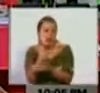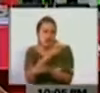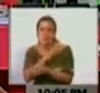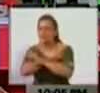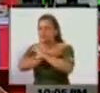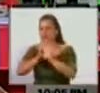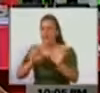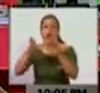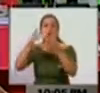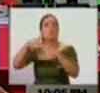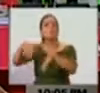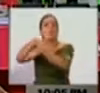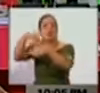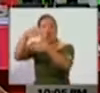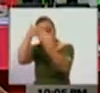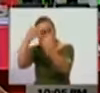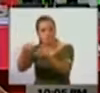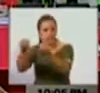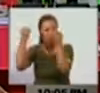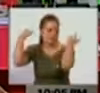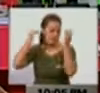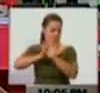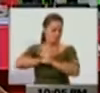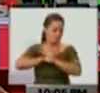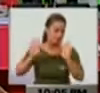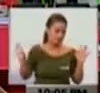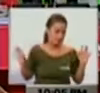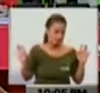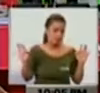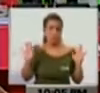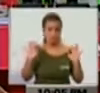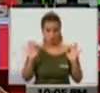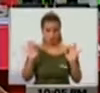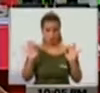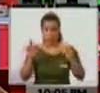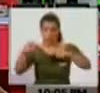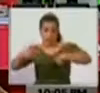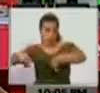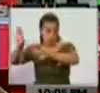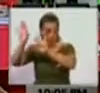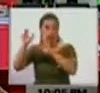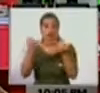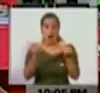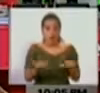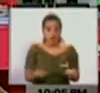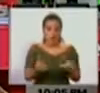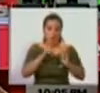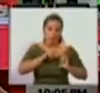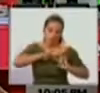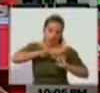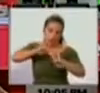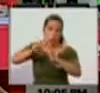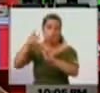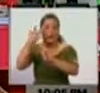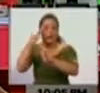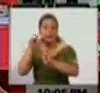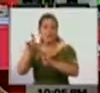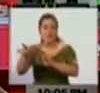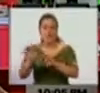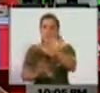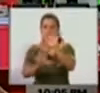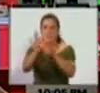acabado. Ahora está siendo investigado por legitimación de capitales. Creo que son más de 15 empresas, Mata